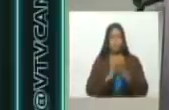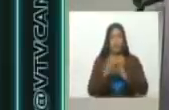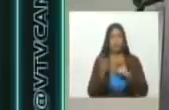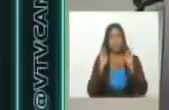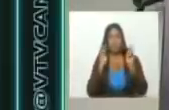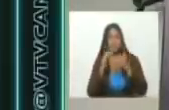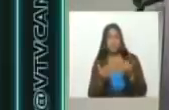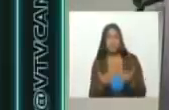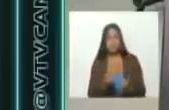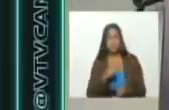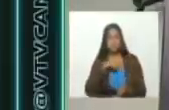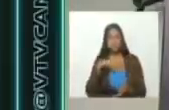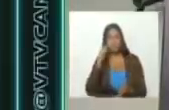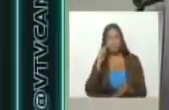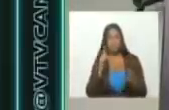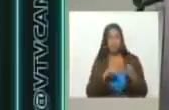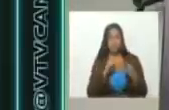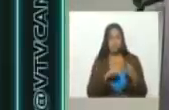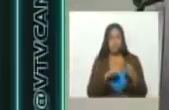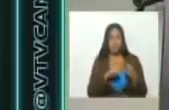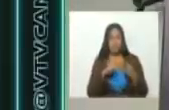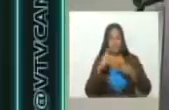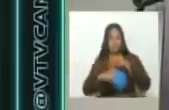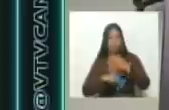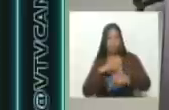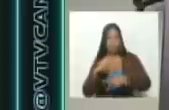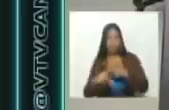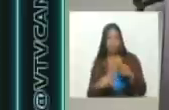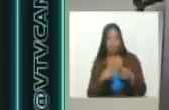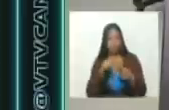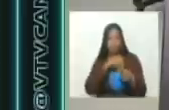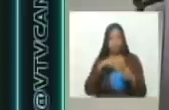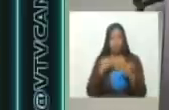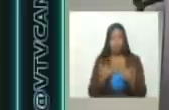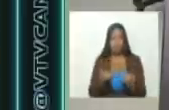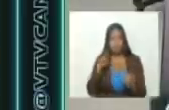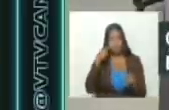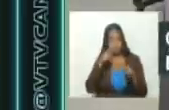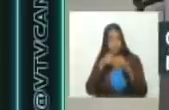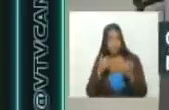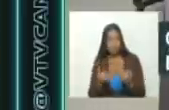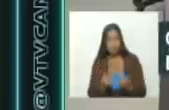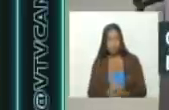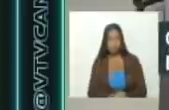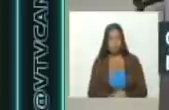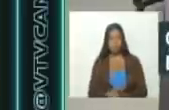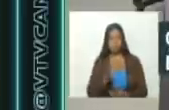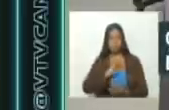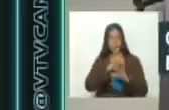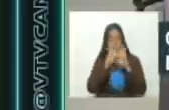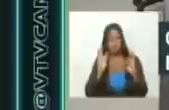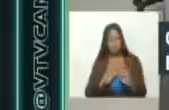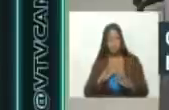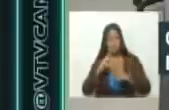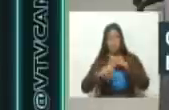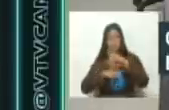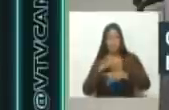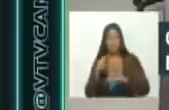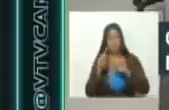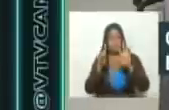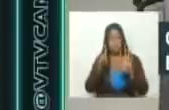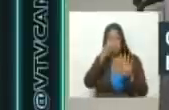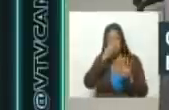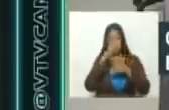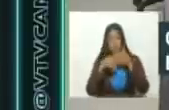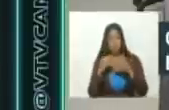son muy emblemáticas. Número uno, la producción. Nosotros estuvimos cayendo en materia productiva por 6 años